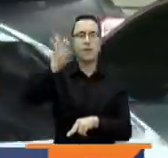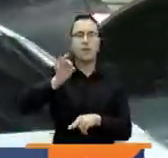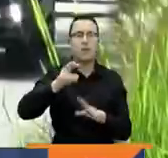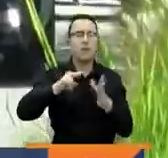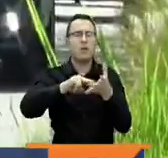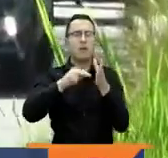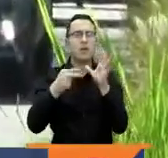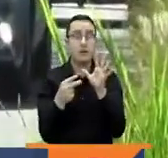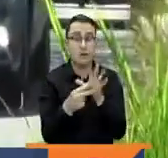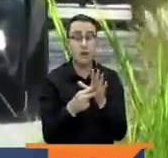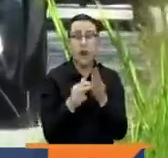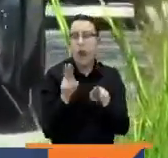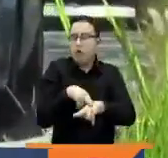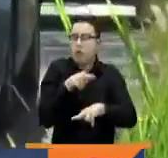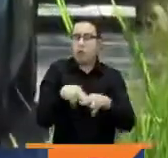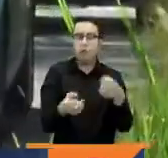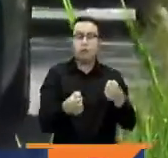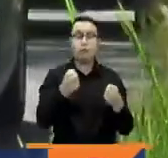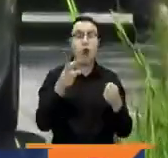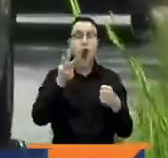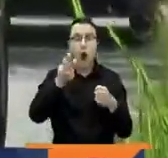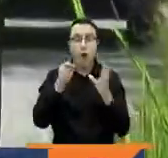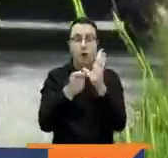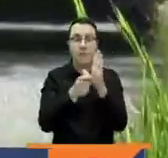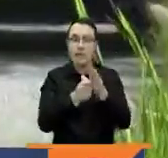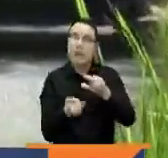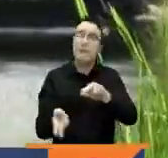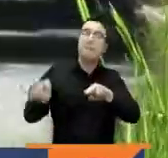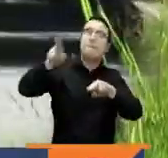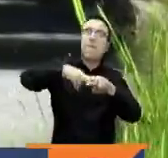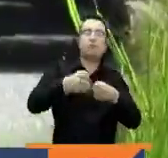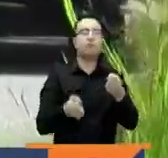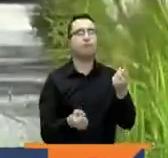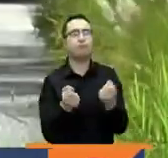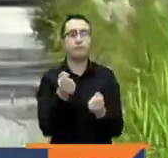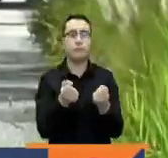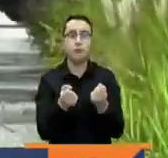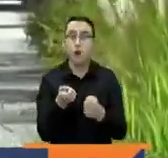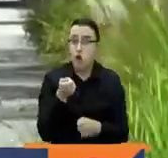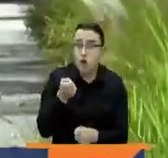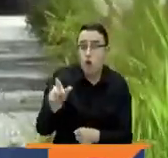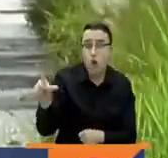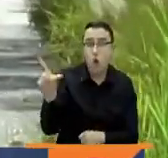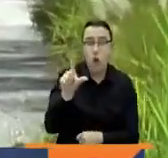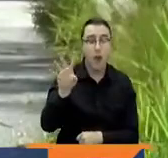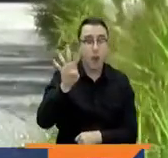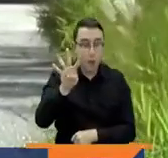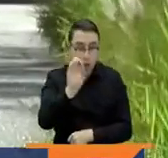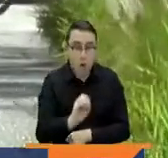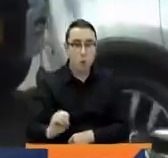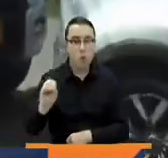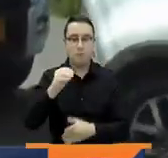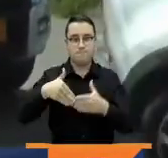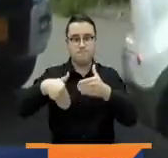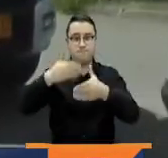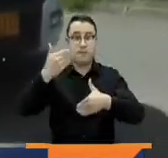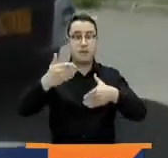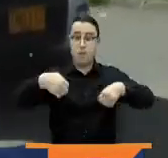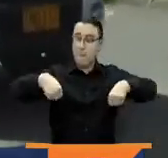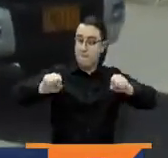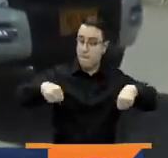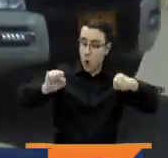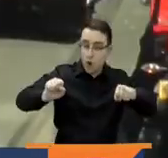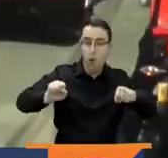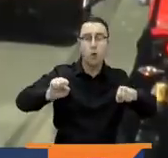carreras más de lo habitual durante un día sin restricción. El lunes 4 de octubre, ojo, comenzará la restricción para motociclistas